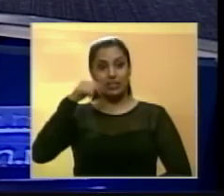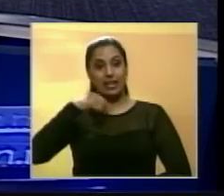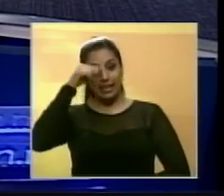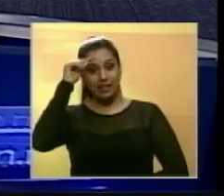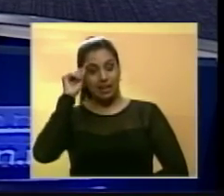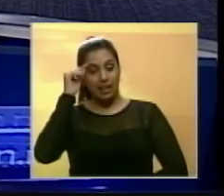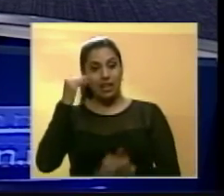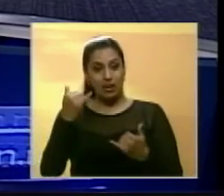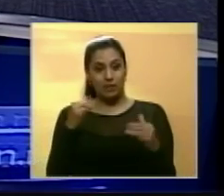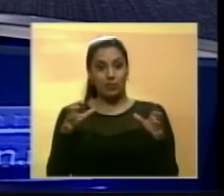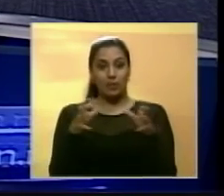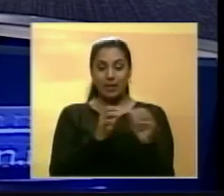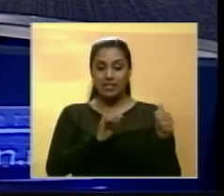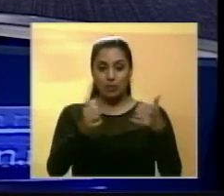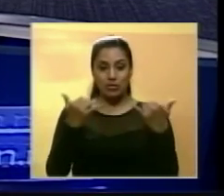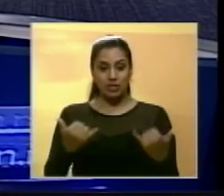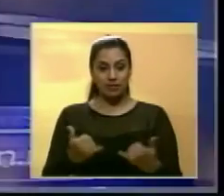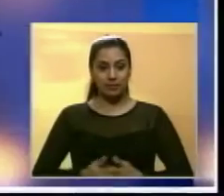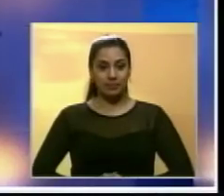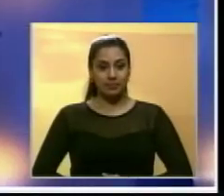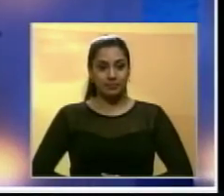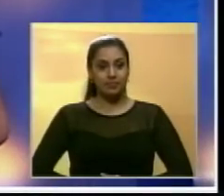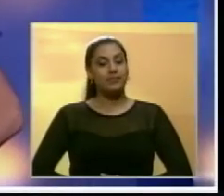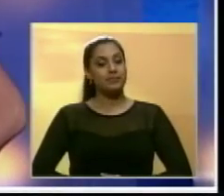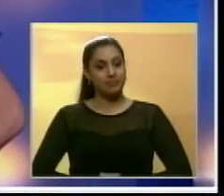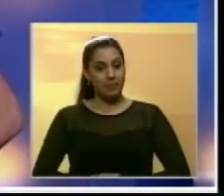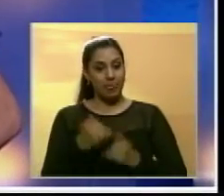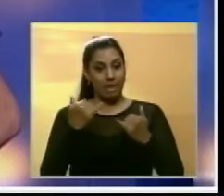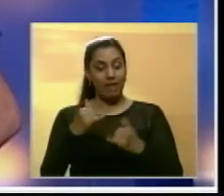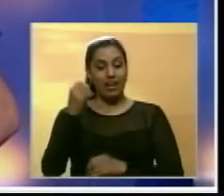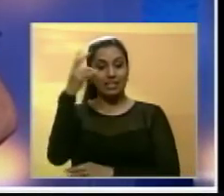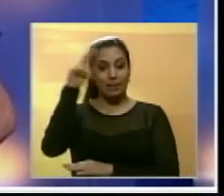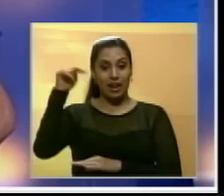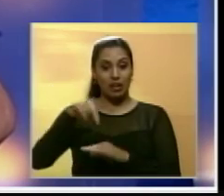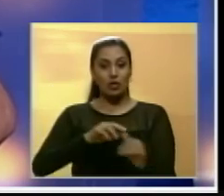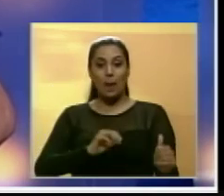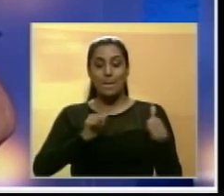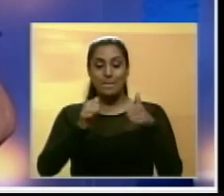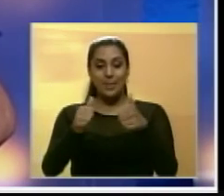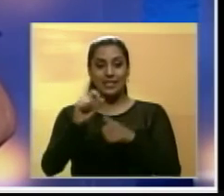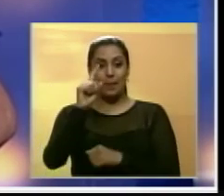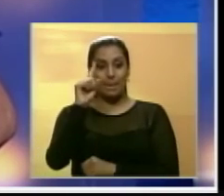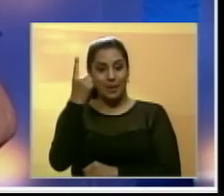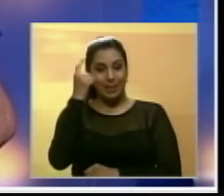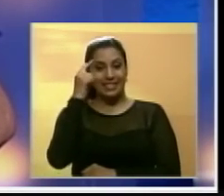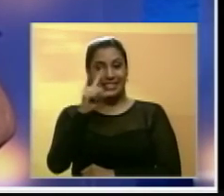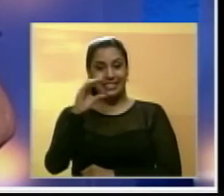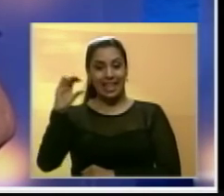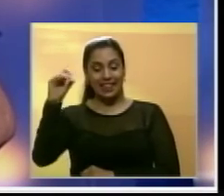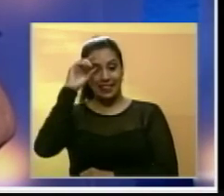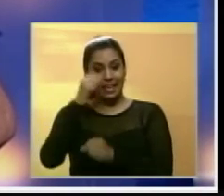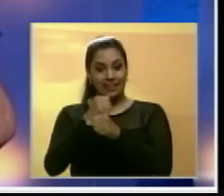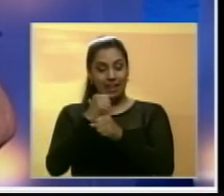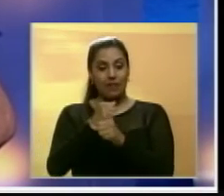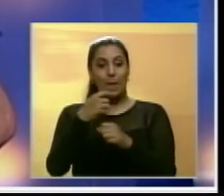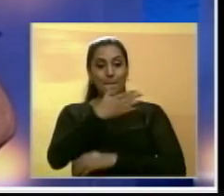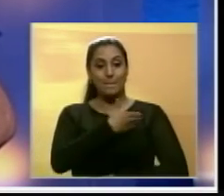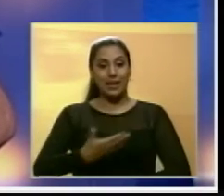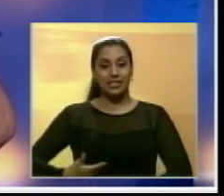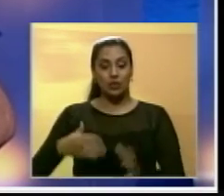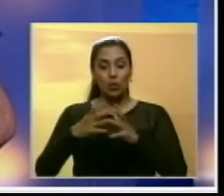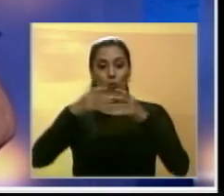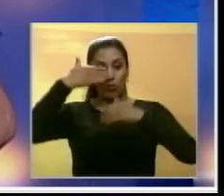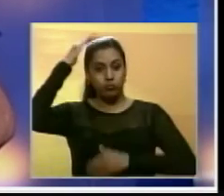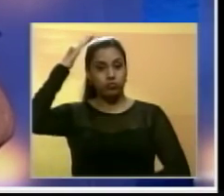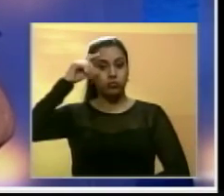habla Andrina Yepes. Comenzamos de inmediato. La Asamblea Nacional arribó a sus primeros 100 días de gestión. El presidente de la Cámara, Henry